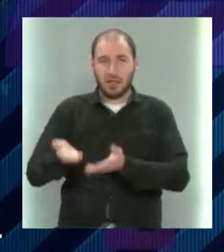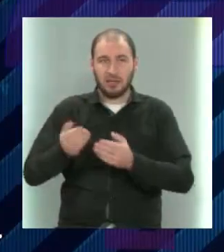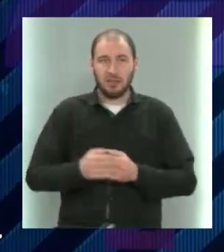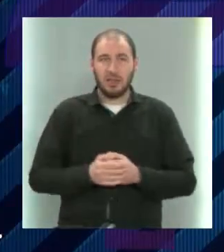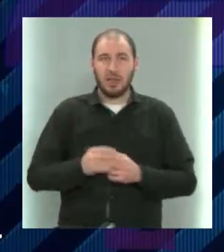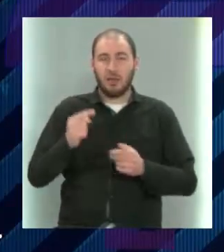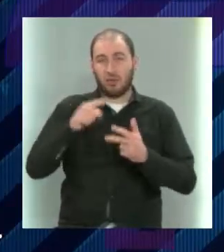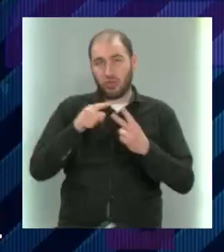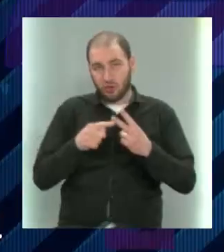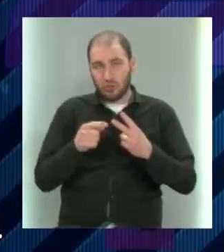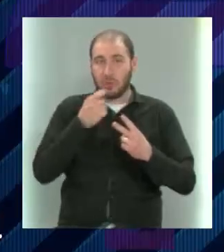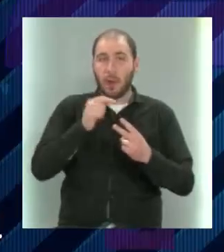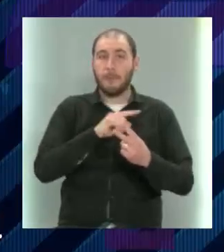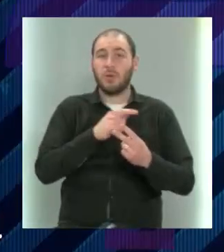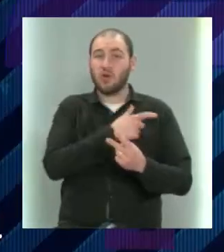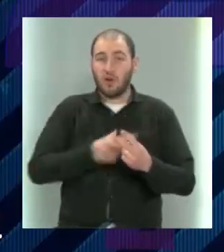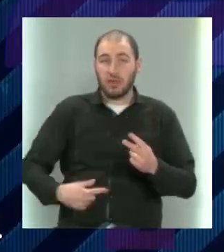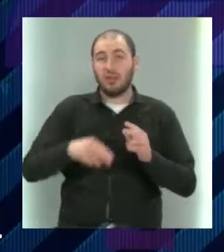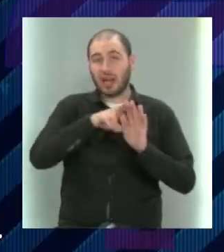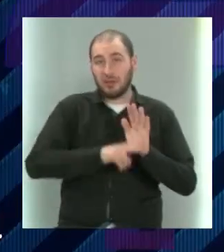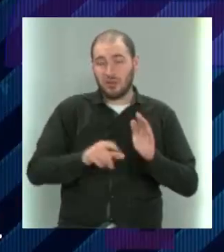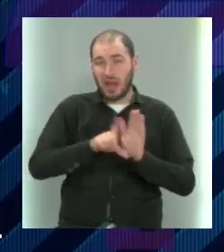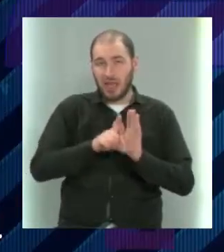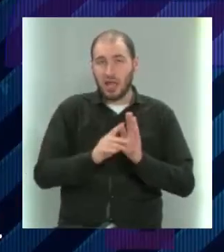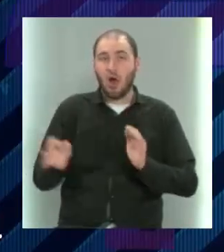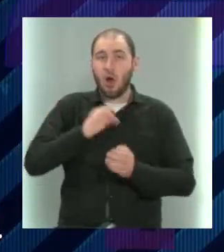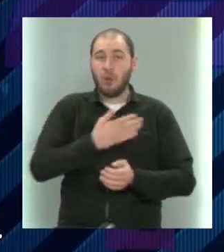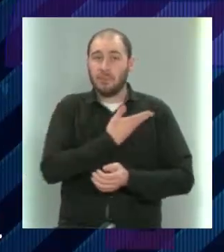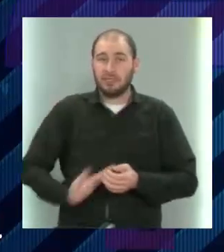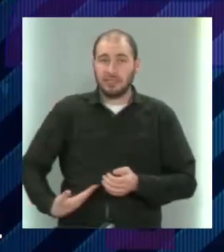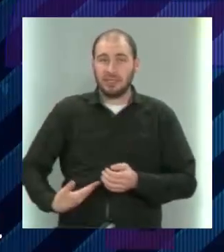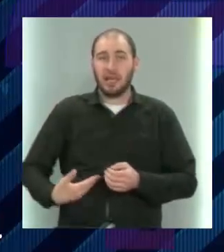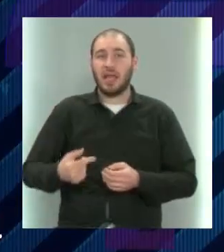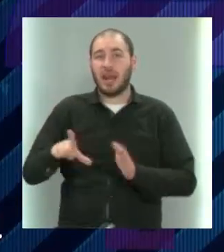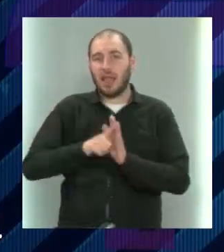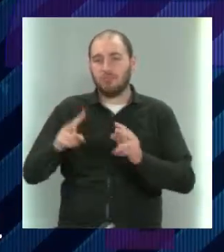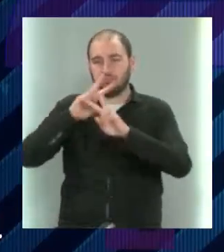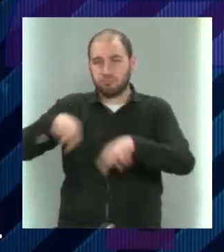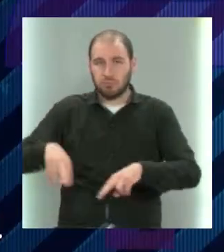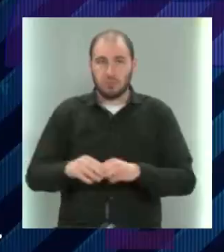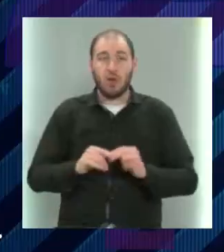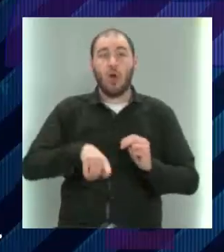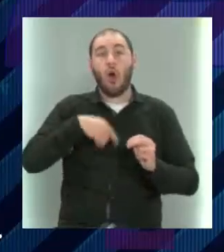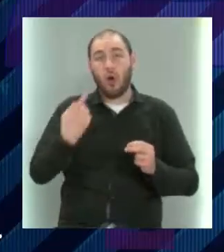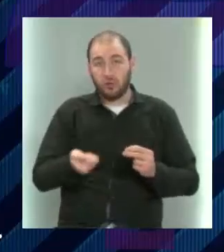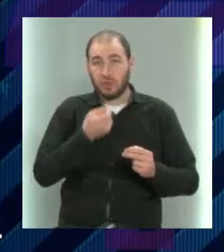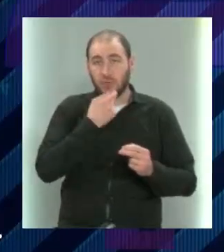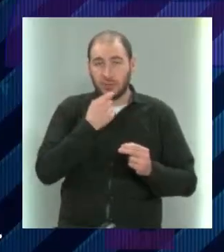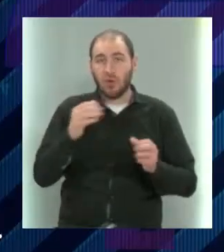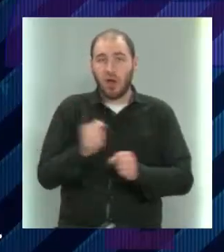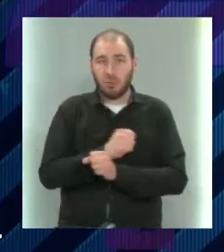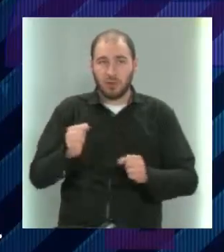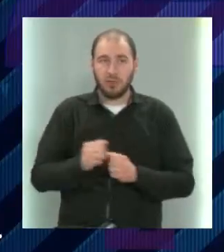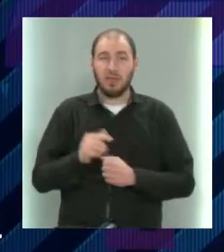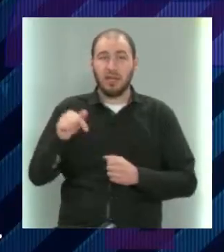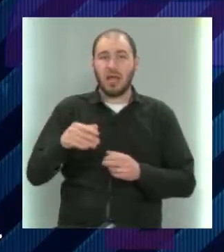se dan 2 posibilidades: el Poder Ejecutivo reglamenta la ley o el presidente veta la ley. Y otro caso posible, en caso de que se apruebe,